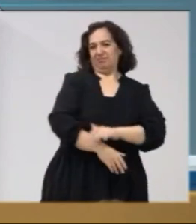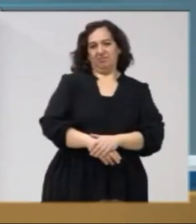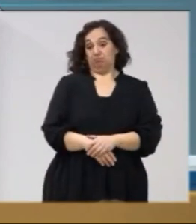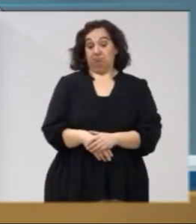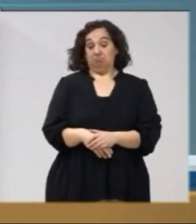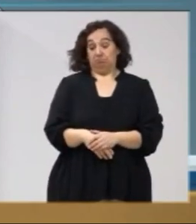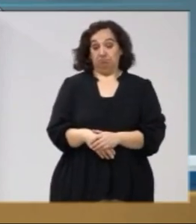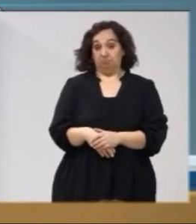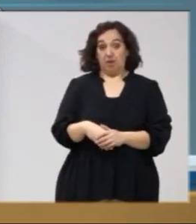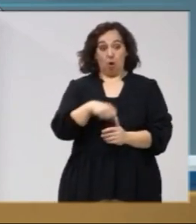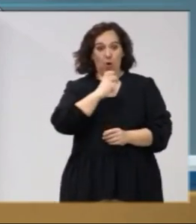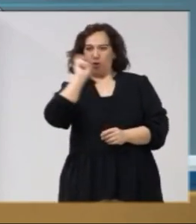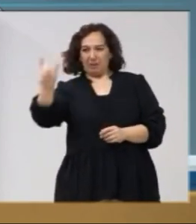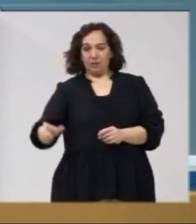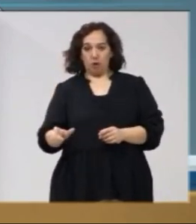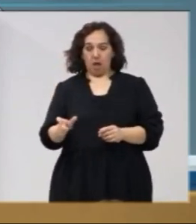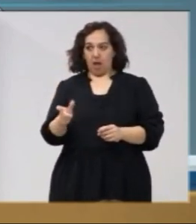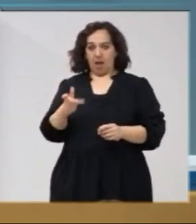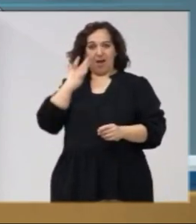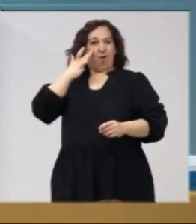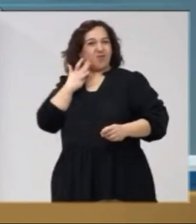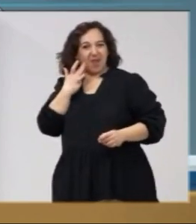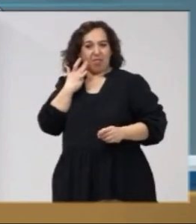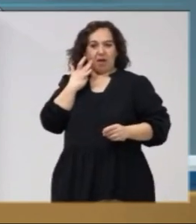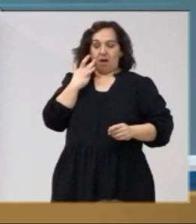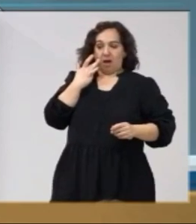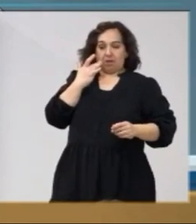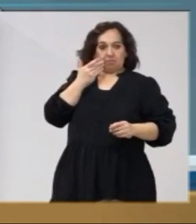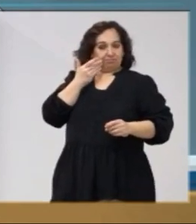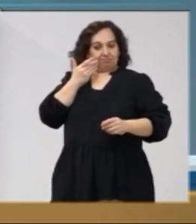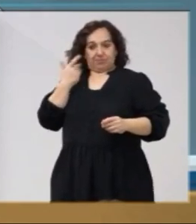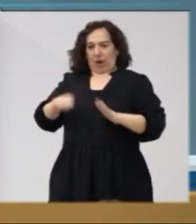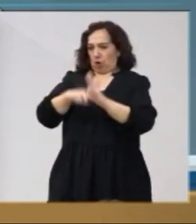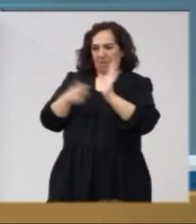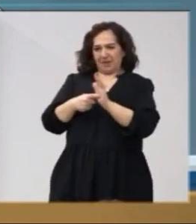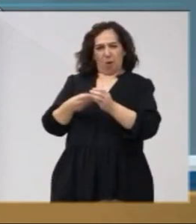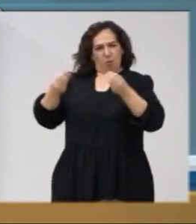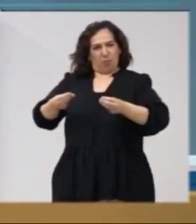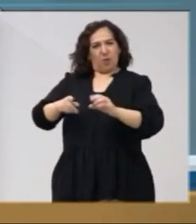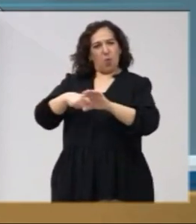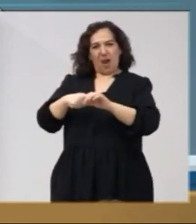conozco una persona más íntegra y más cualificada.